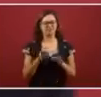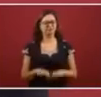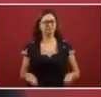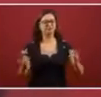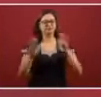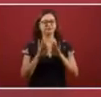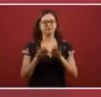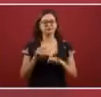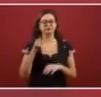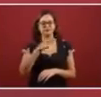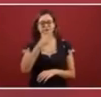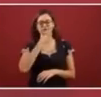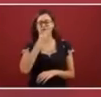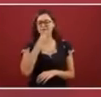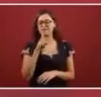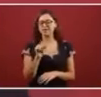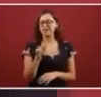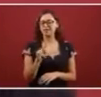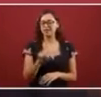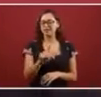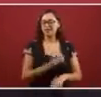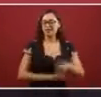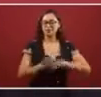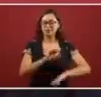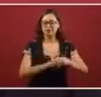Este embajador Daniel había